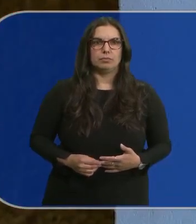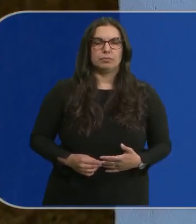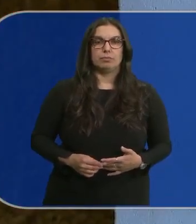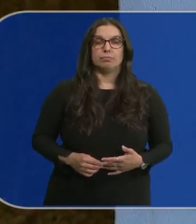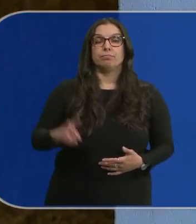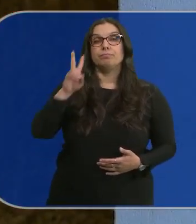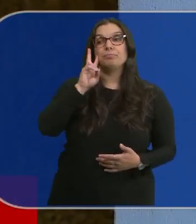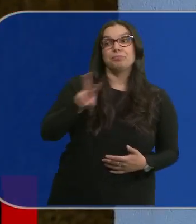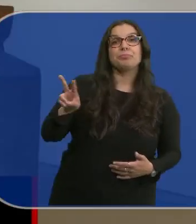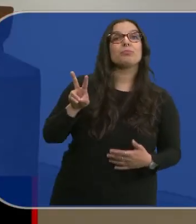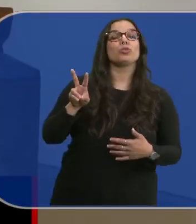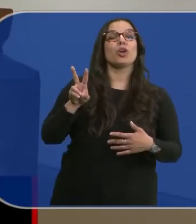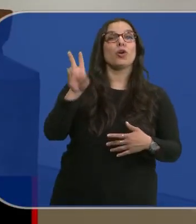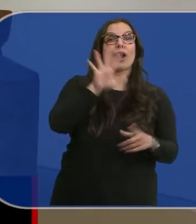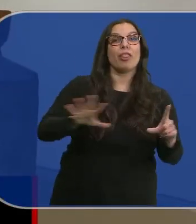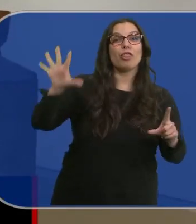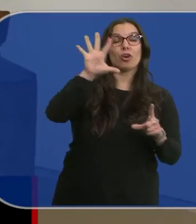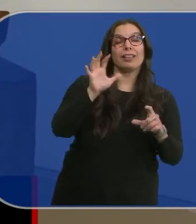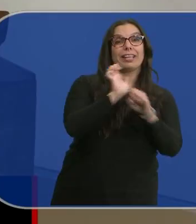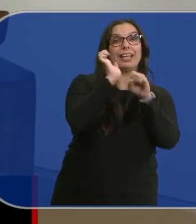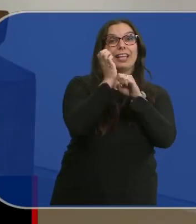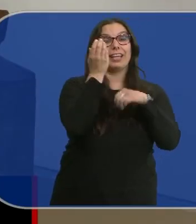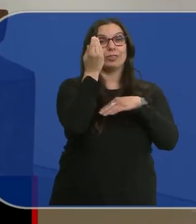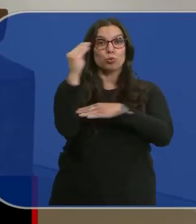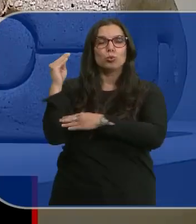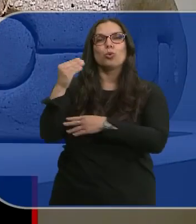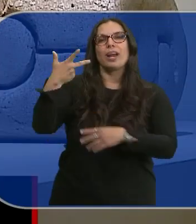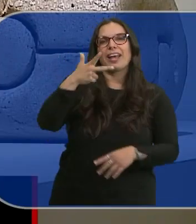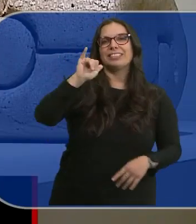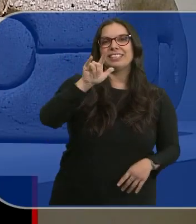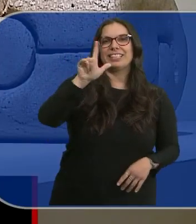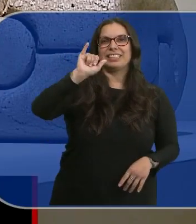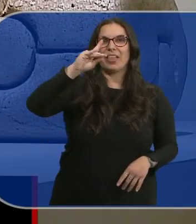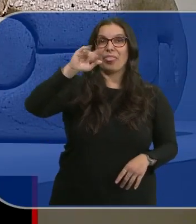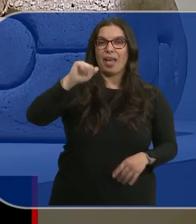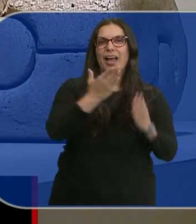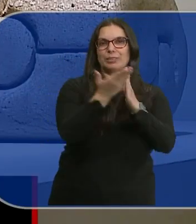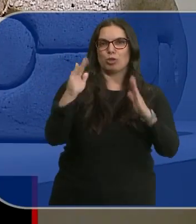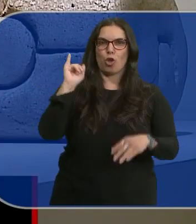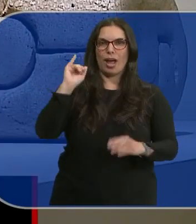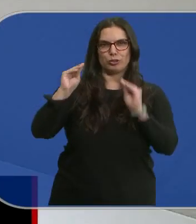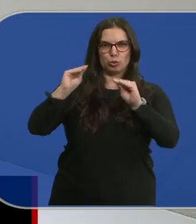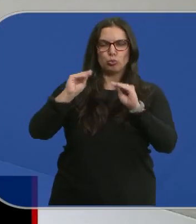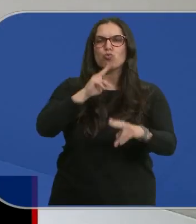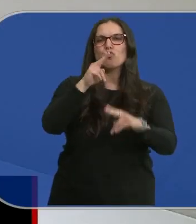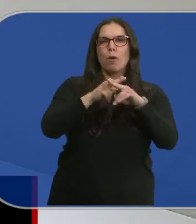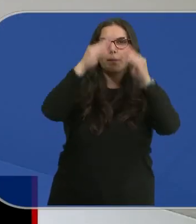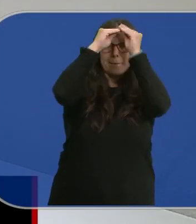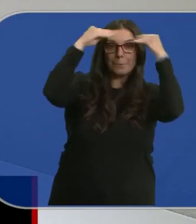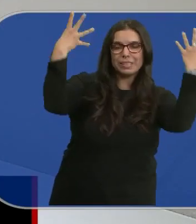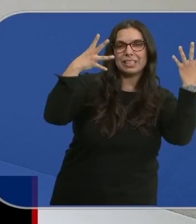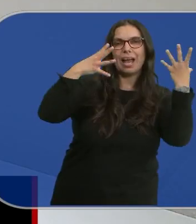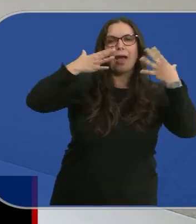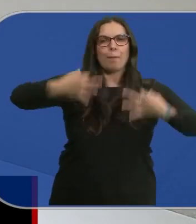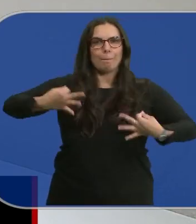Tenemos una cita en el Museo Nacional de Escultura. Eduardo Chillida vuelve a Valladolid con Mística y Materia. 50 piezas, algunas de gran